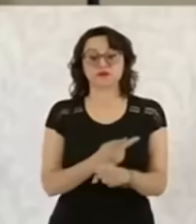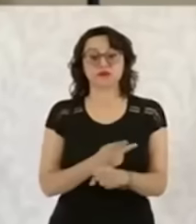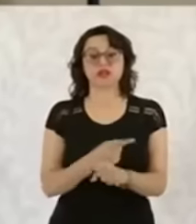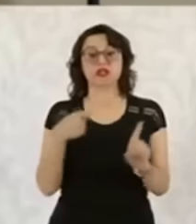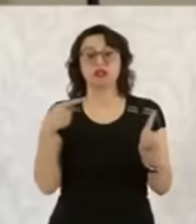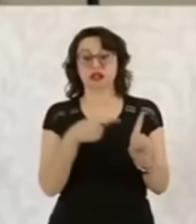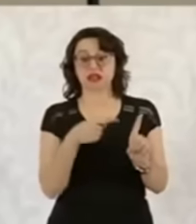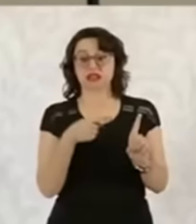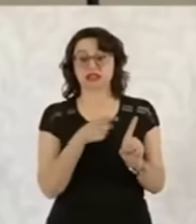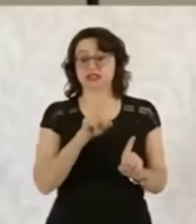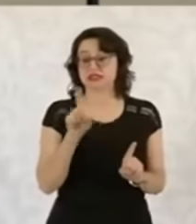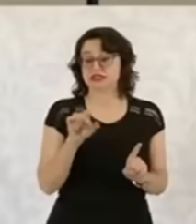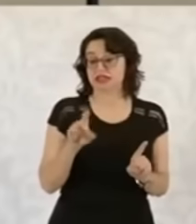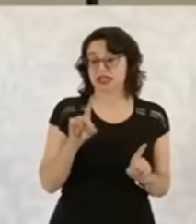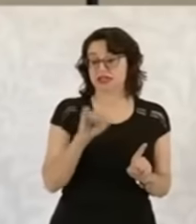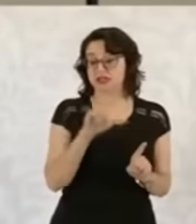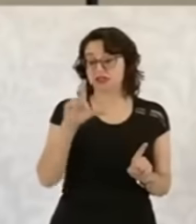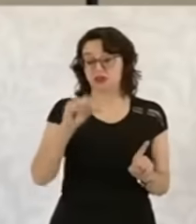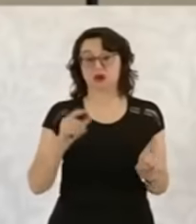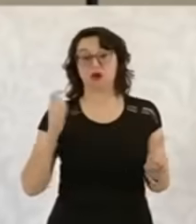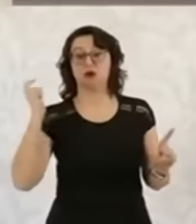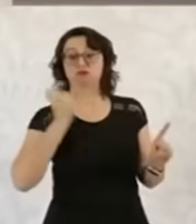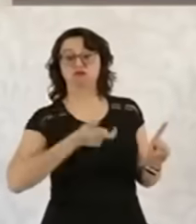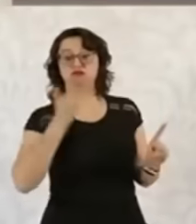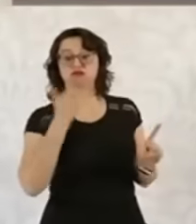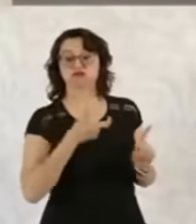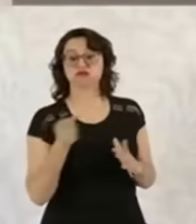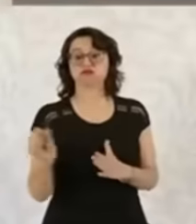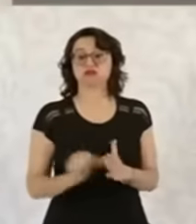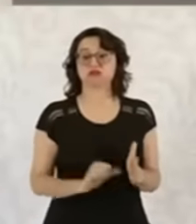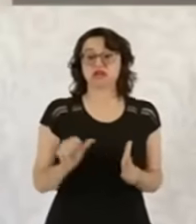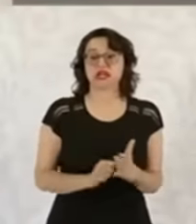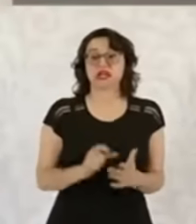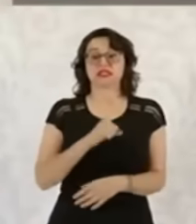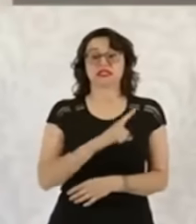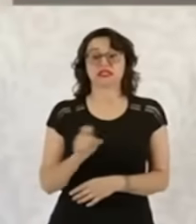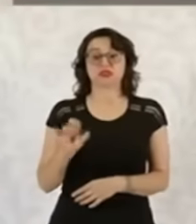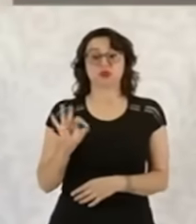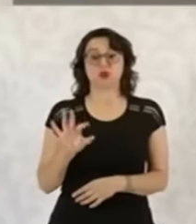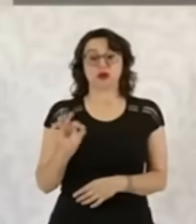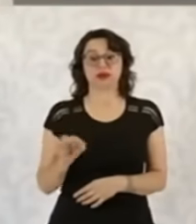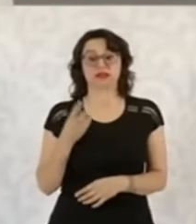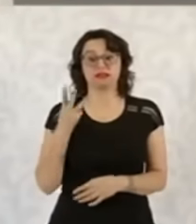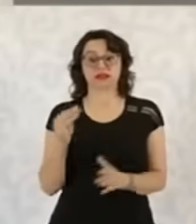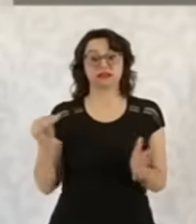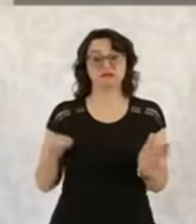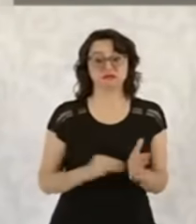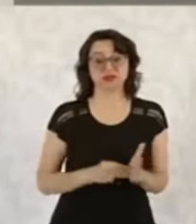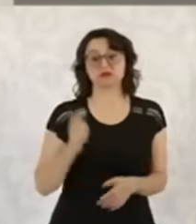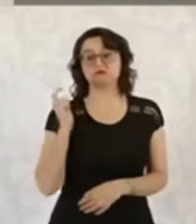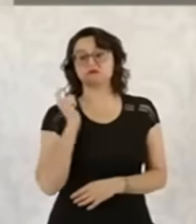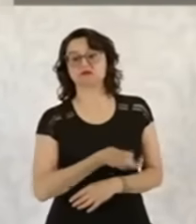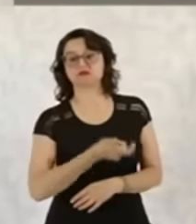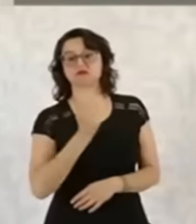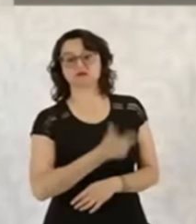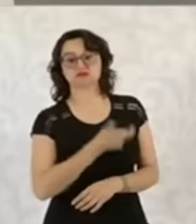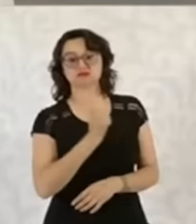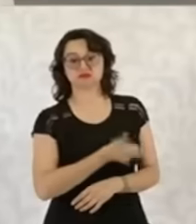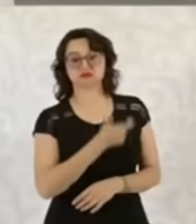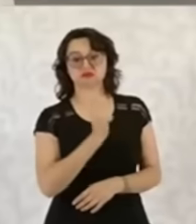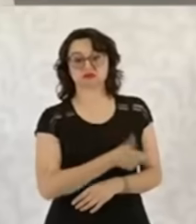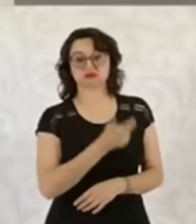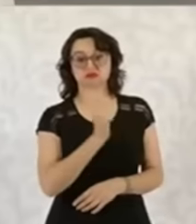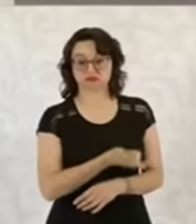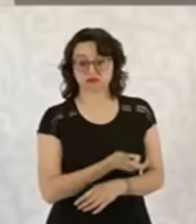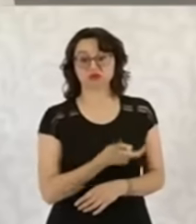cobra actualmente una pensión vitalicia mensual de 143,000 pesos en el Banco de México. Lo acabamos